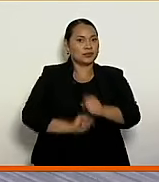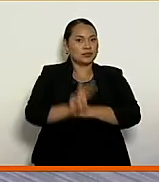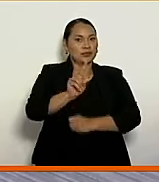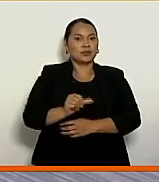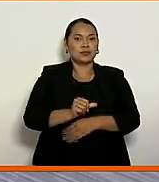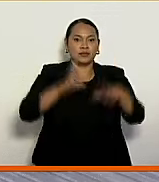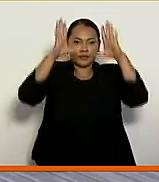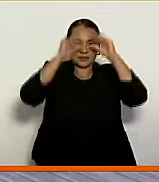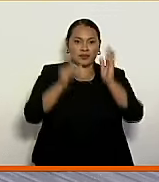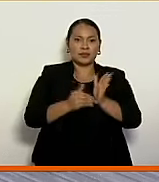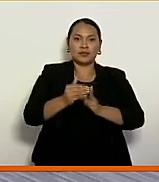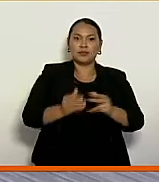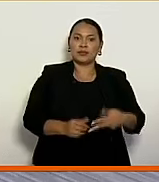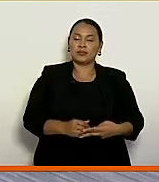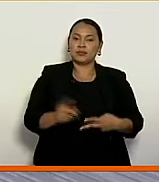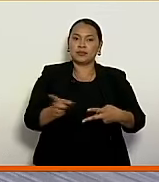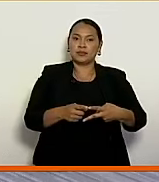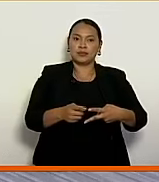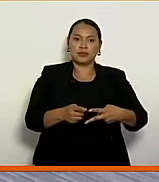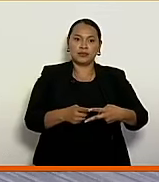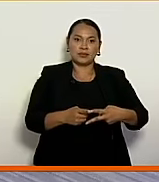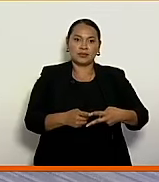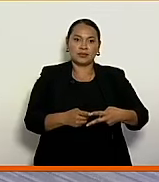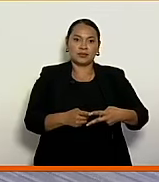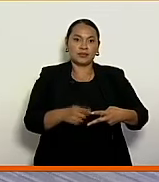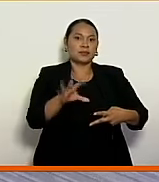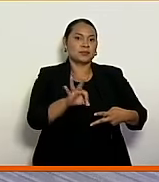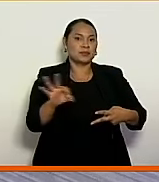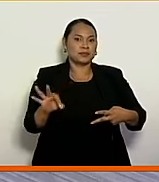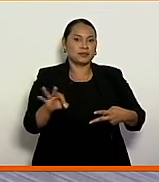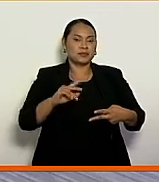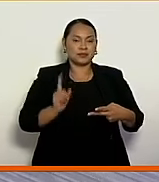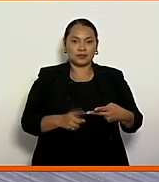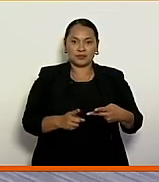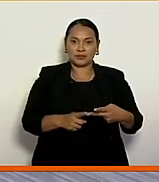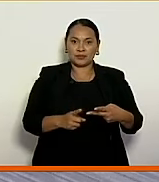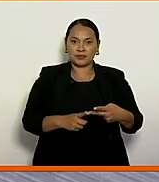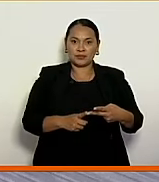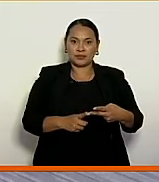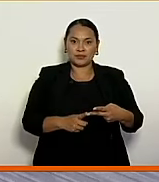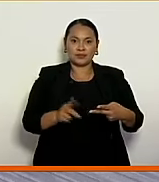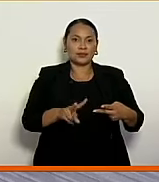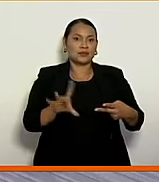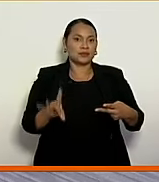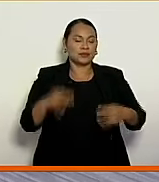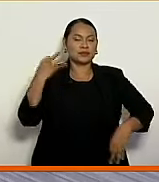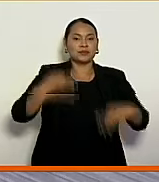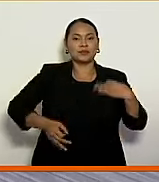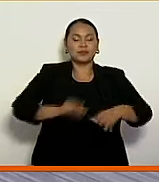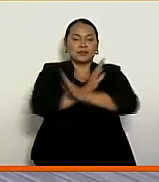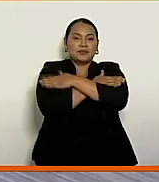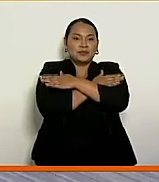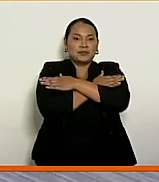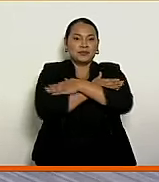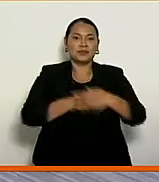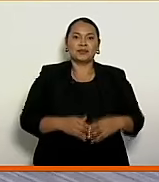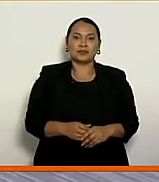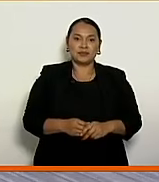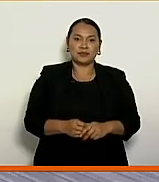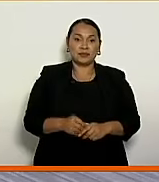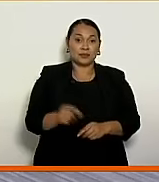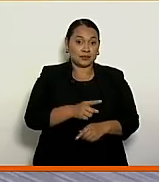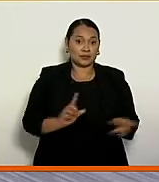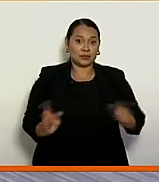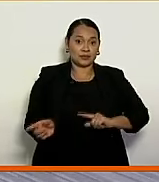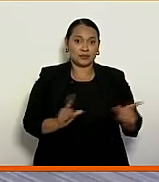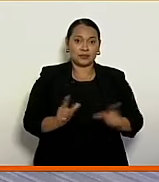millonaria de sábado son posición 1, 99. Posición 2, 28. Muchas felicidades. Espero que tengas